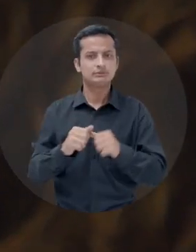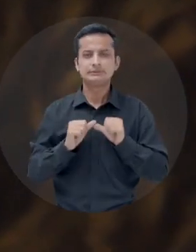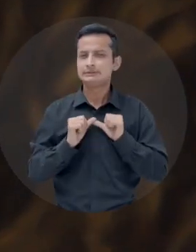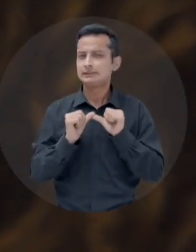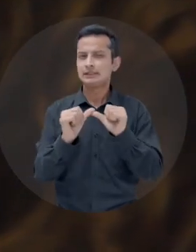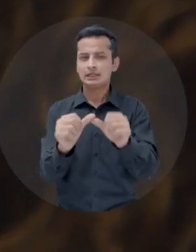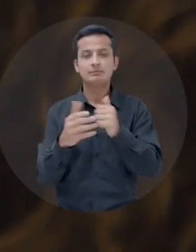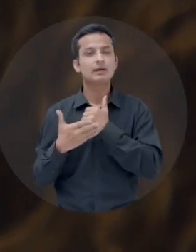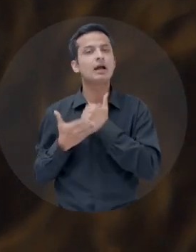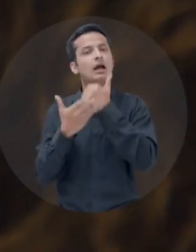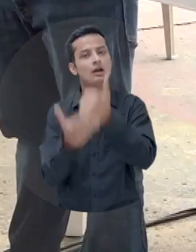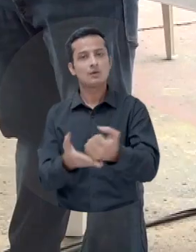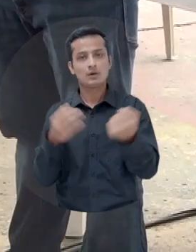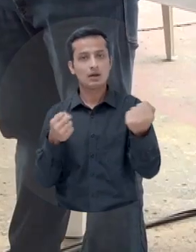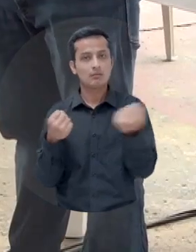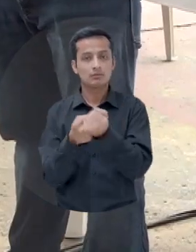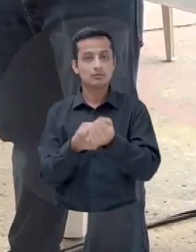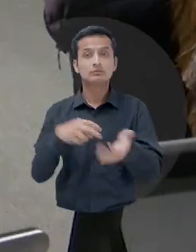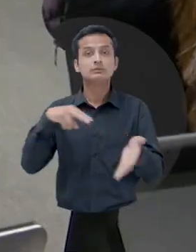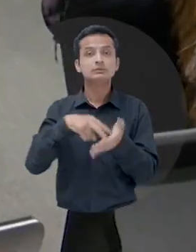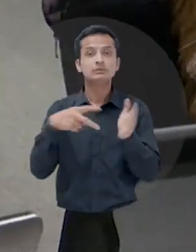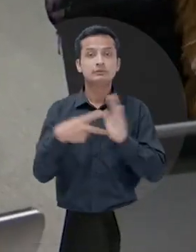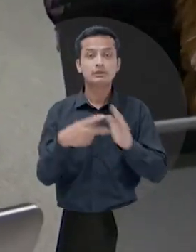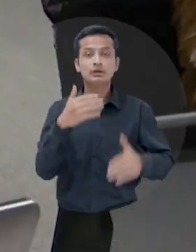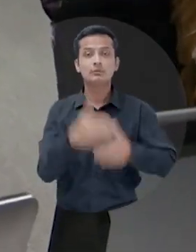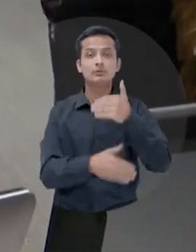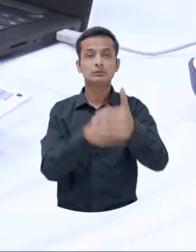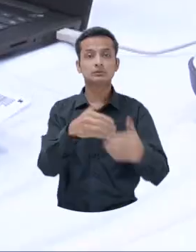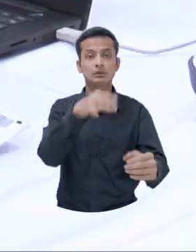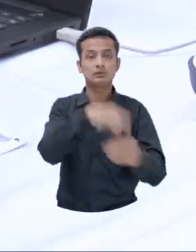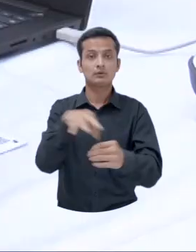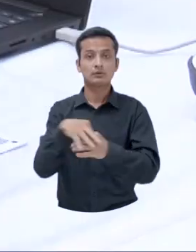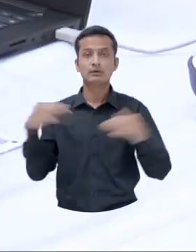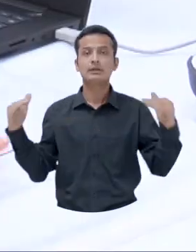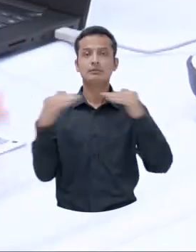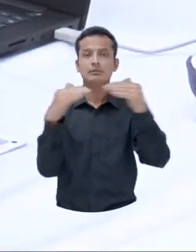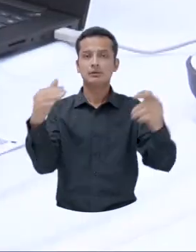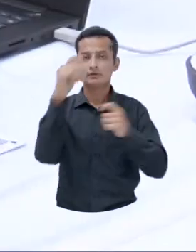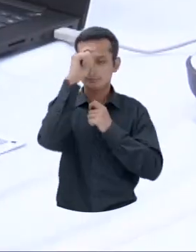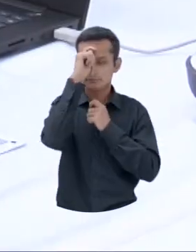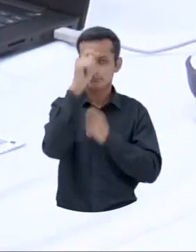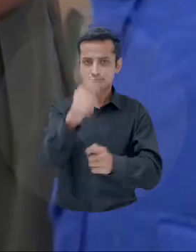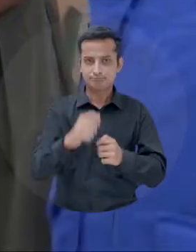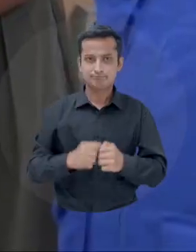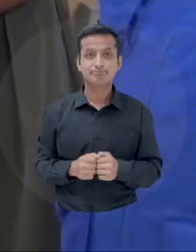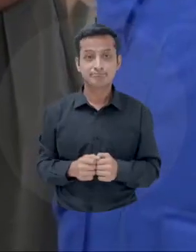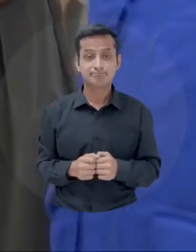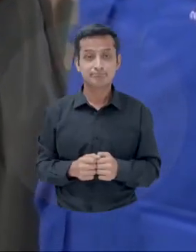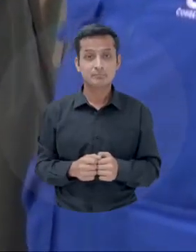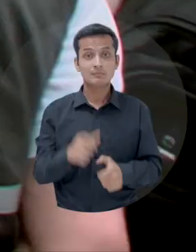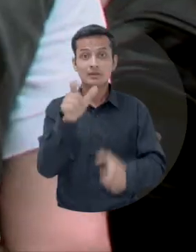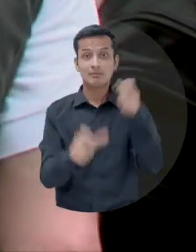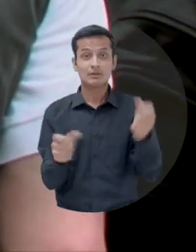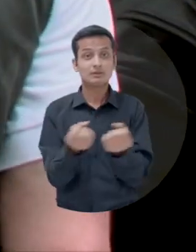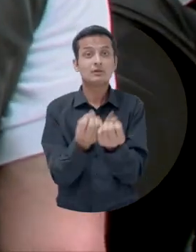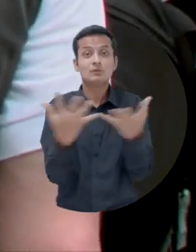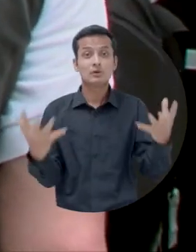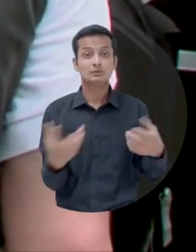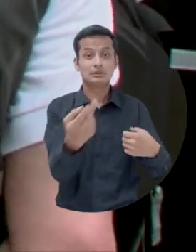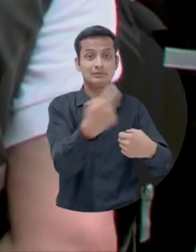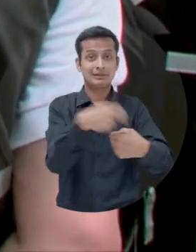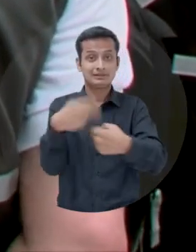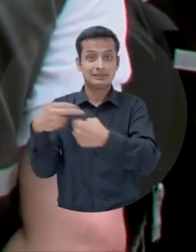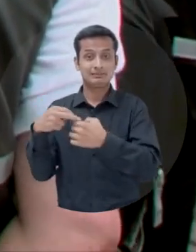práctica sistemática, una herramienta eficaz para certificar un proceso electoral democrático. Mientras